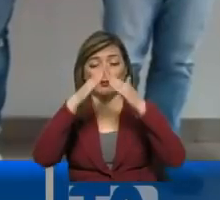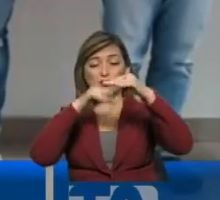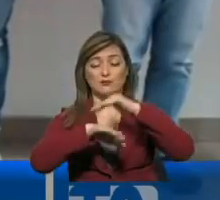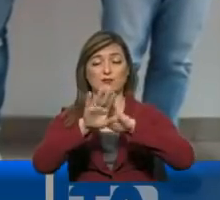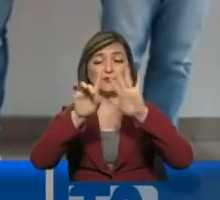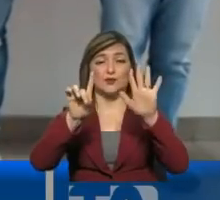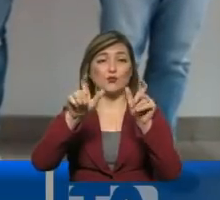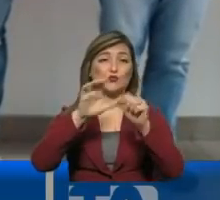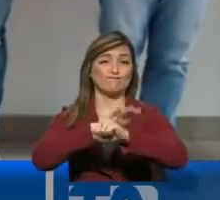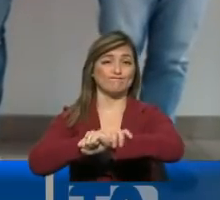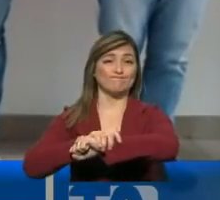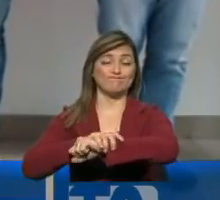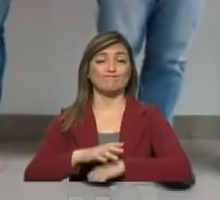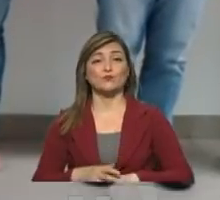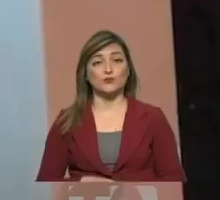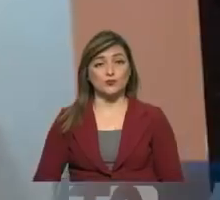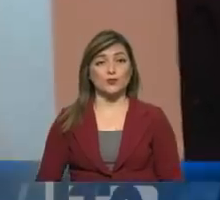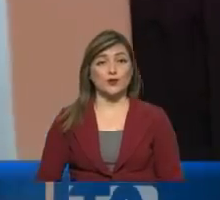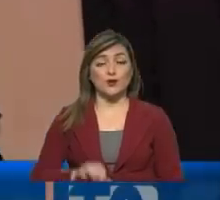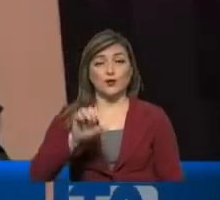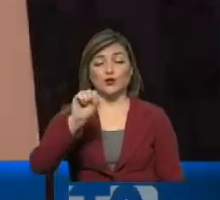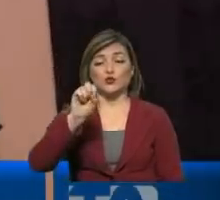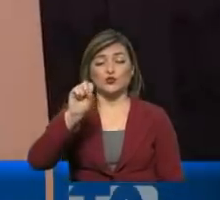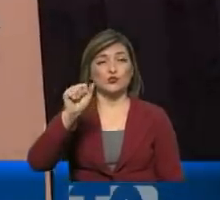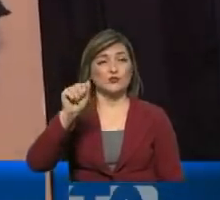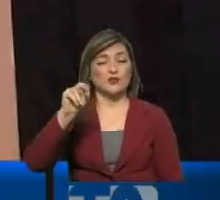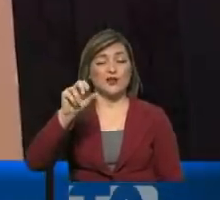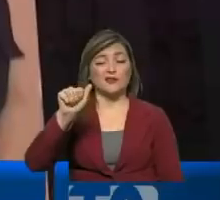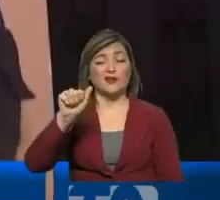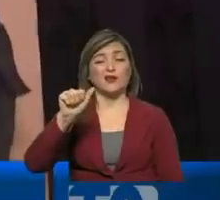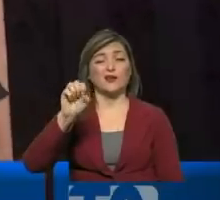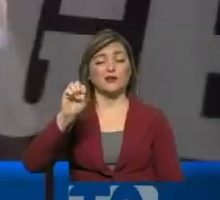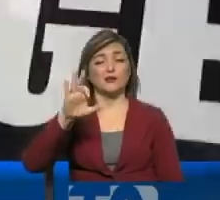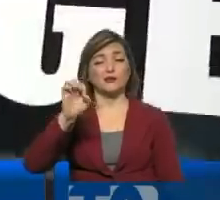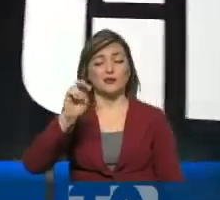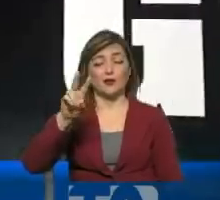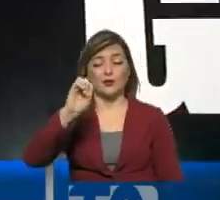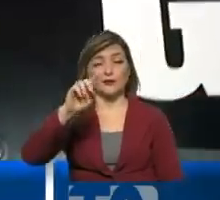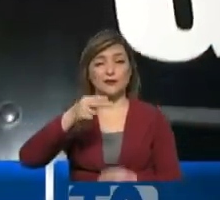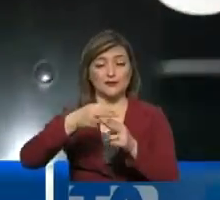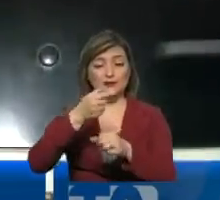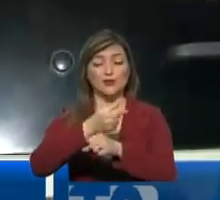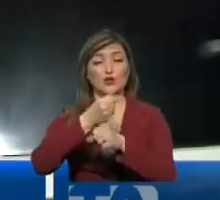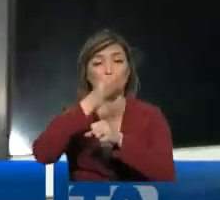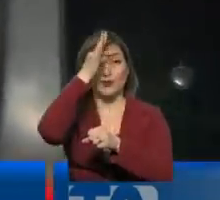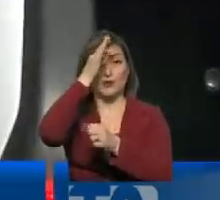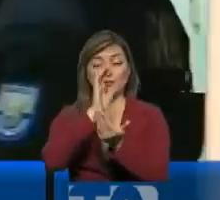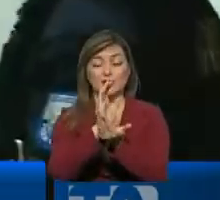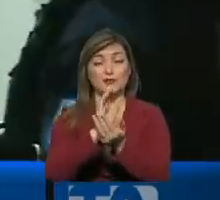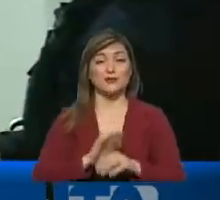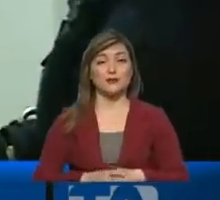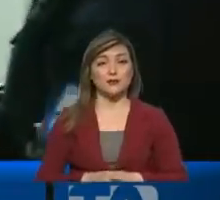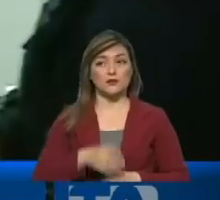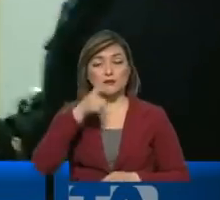6 personas fueron detenidas, entre ellas Susana Esteves, exgerenta del hospital del IES Teodoro Maldonado Carbo. La